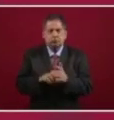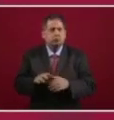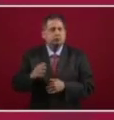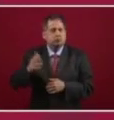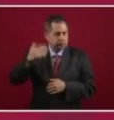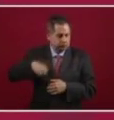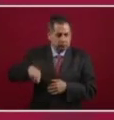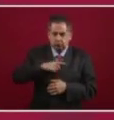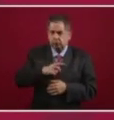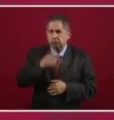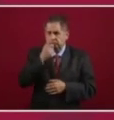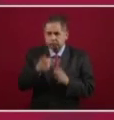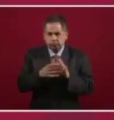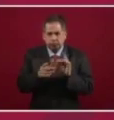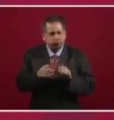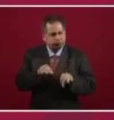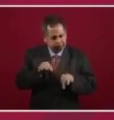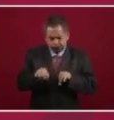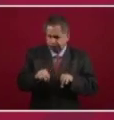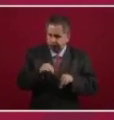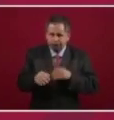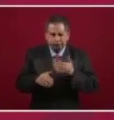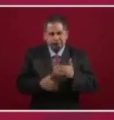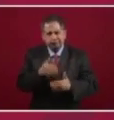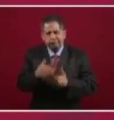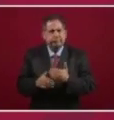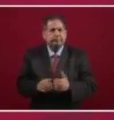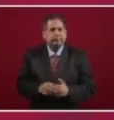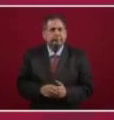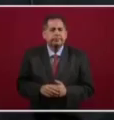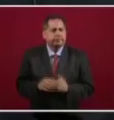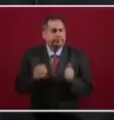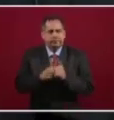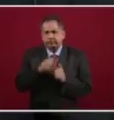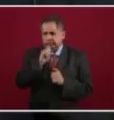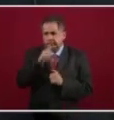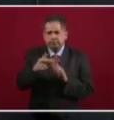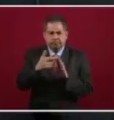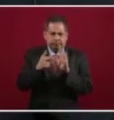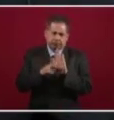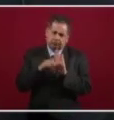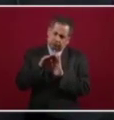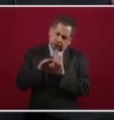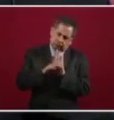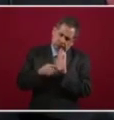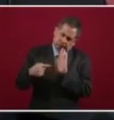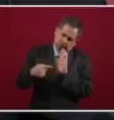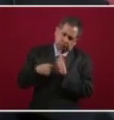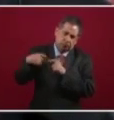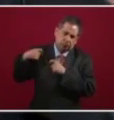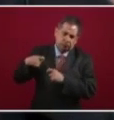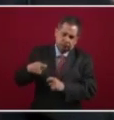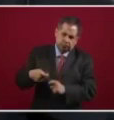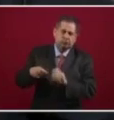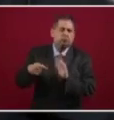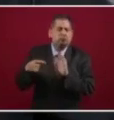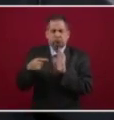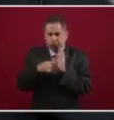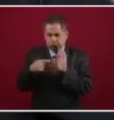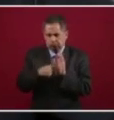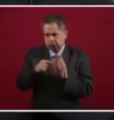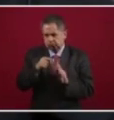Dijimos que vamos a trabajar con el mismo marco legal que se heredó y